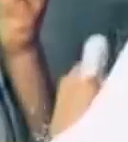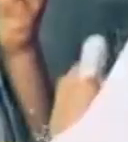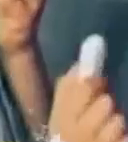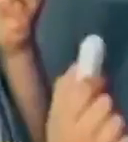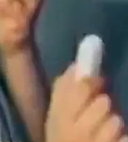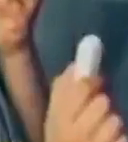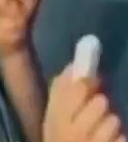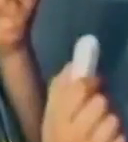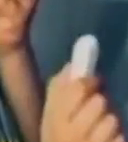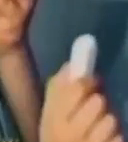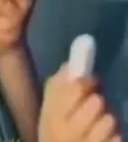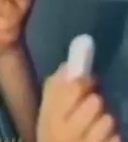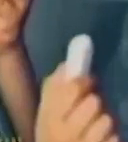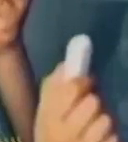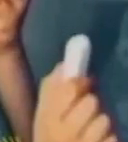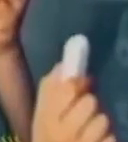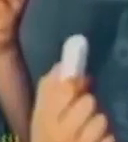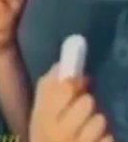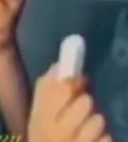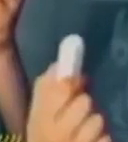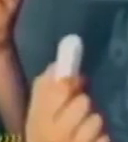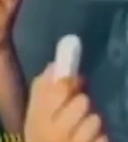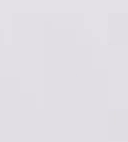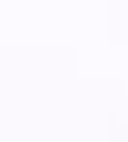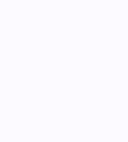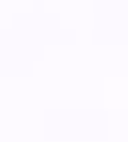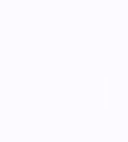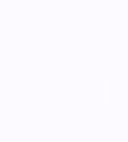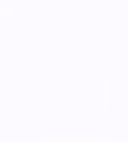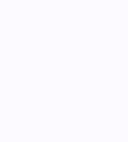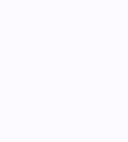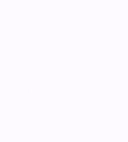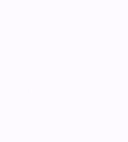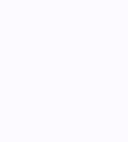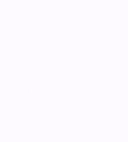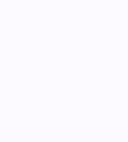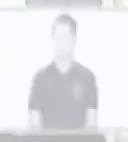A continuación, matemática, tercero primaria.